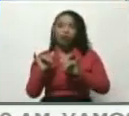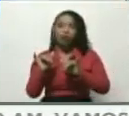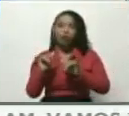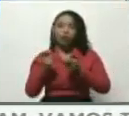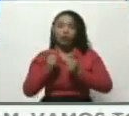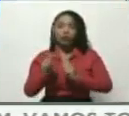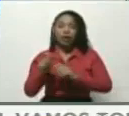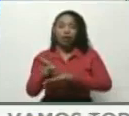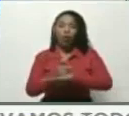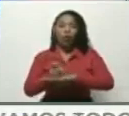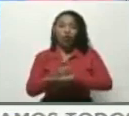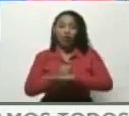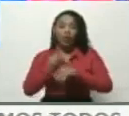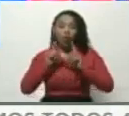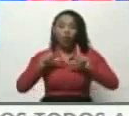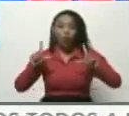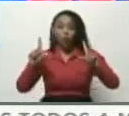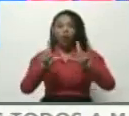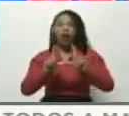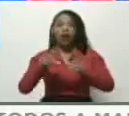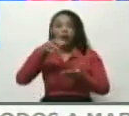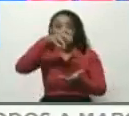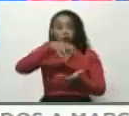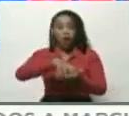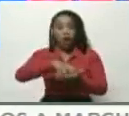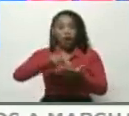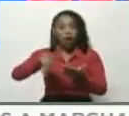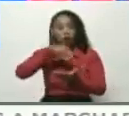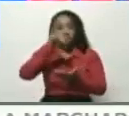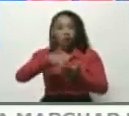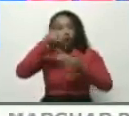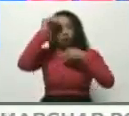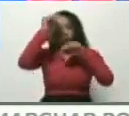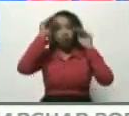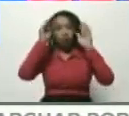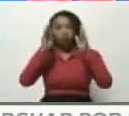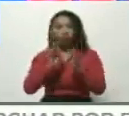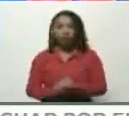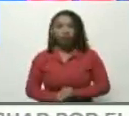instancias de gobierno locales, regionales o nacional atendiendo